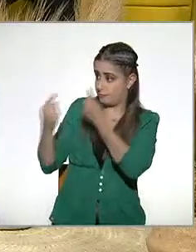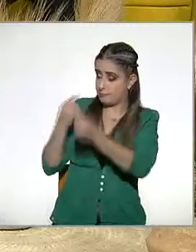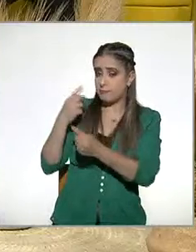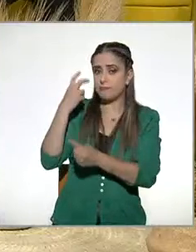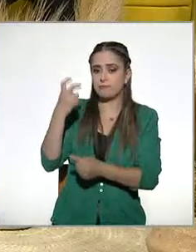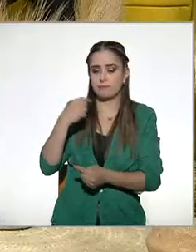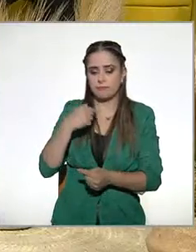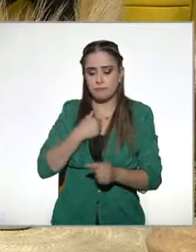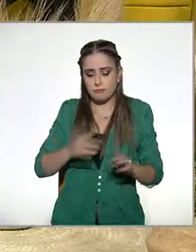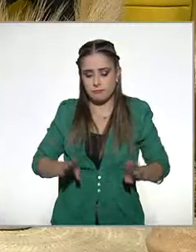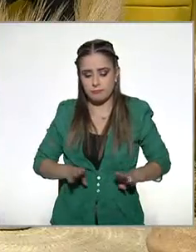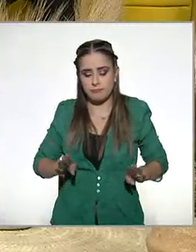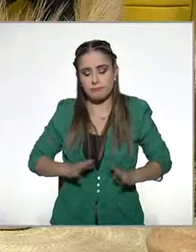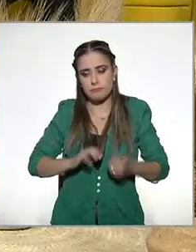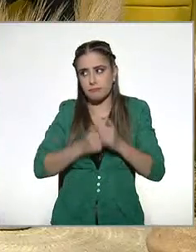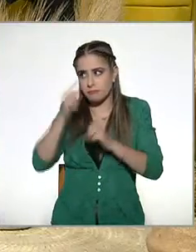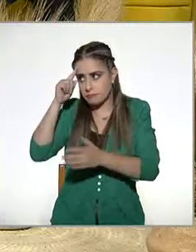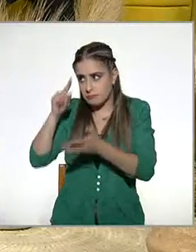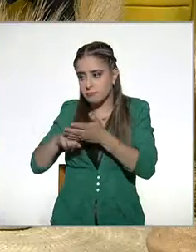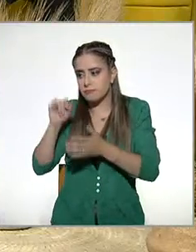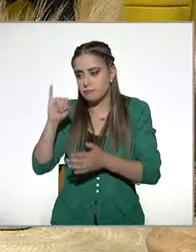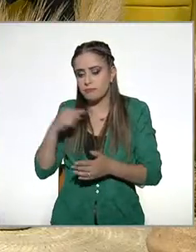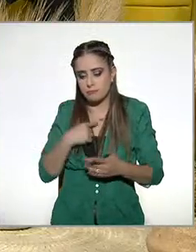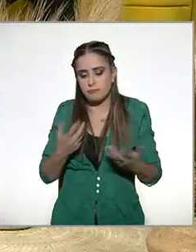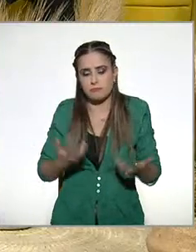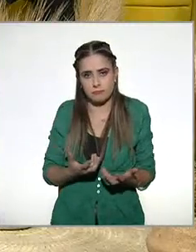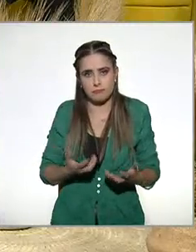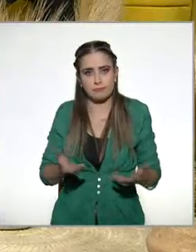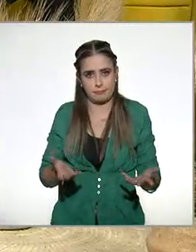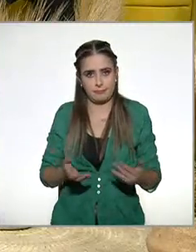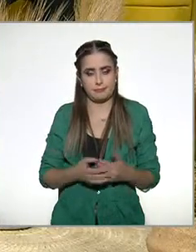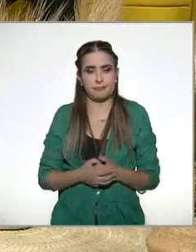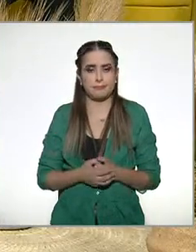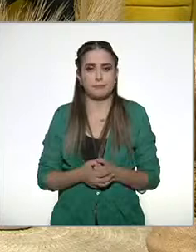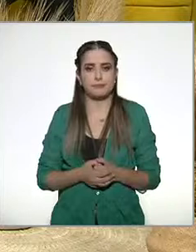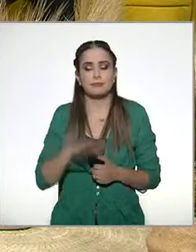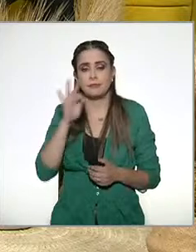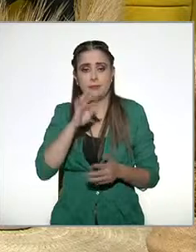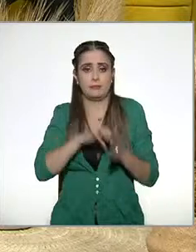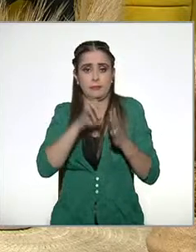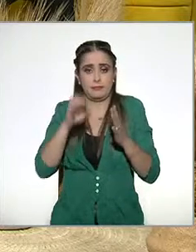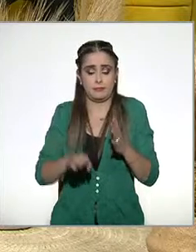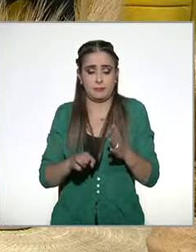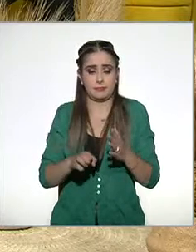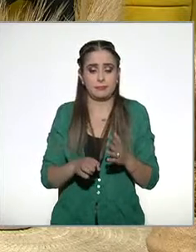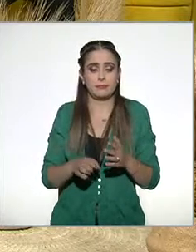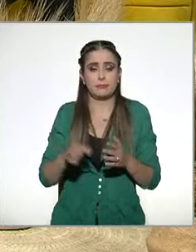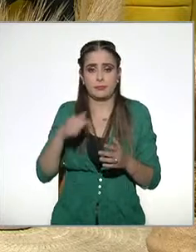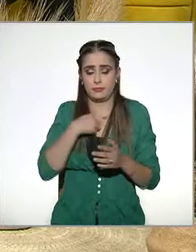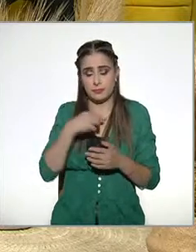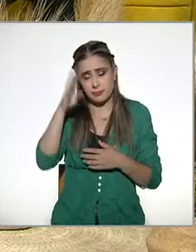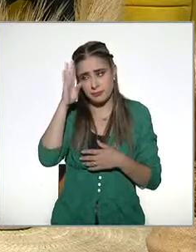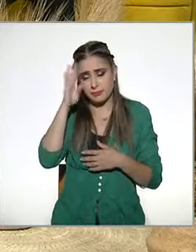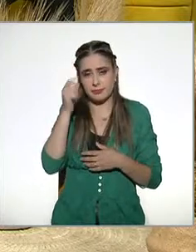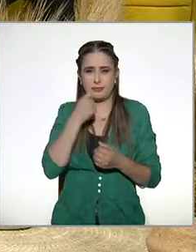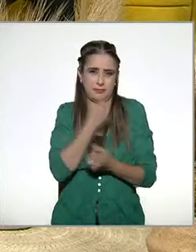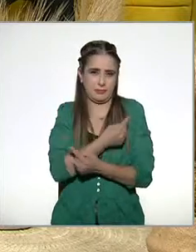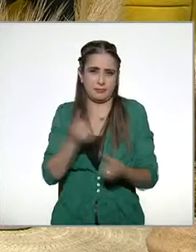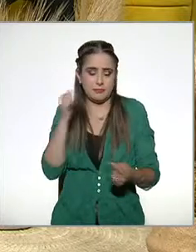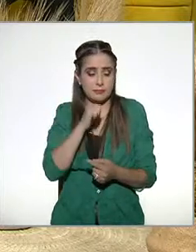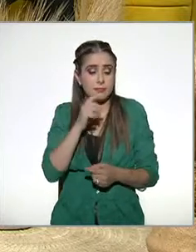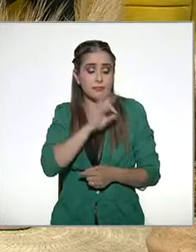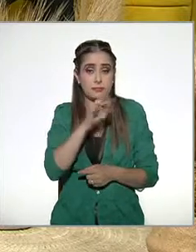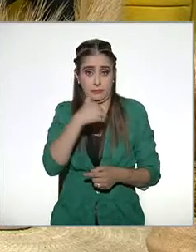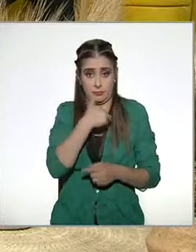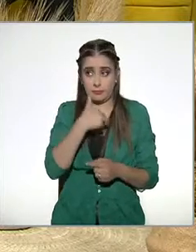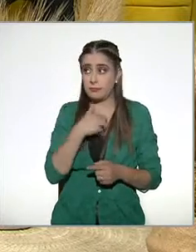excelencia del deseo es qué espera el otro de mí qué quiere el otro de mí porque si yo doy algo del otro así crecimos creyendo desde niños si